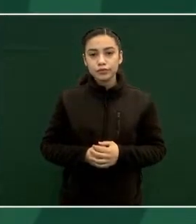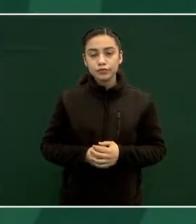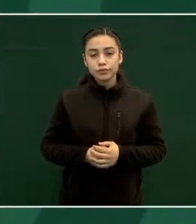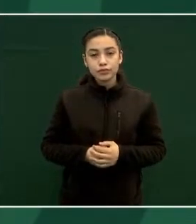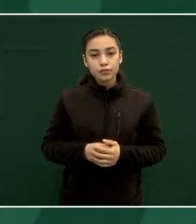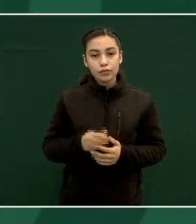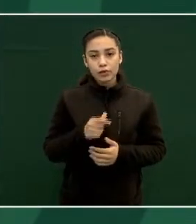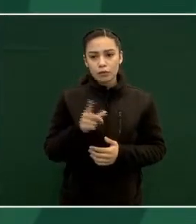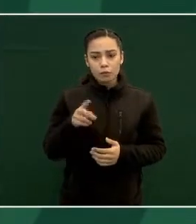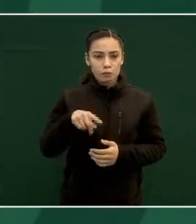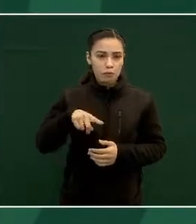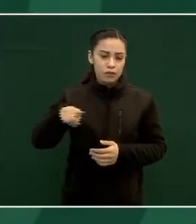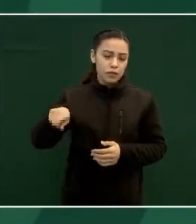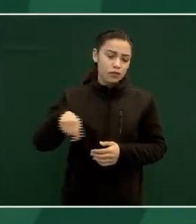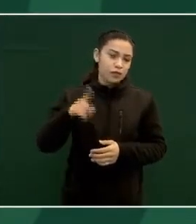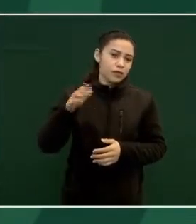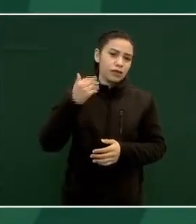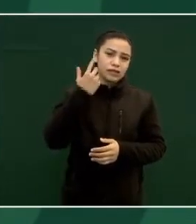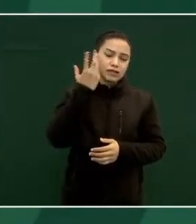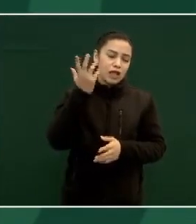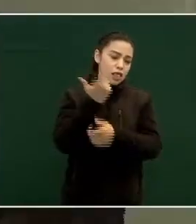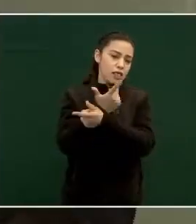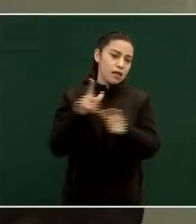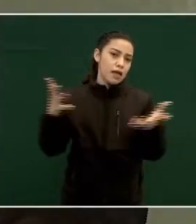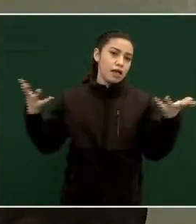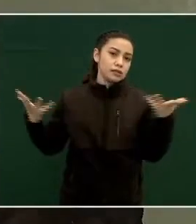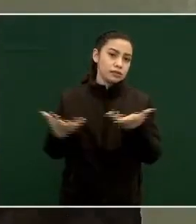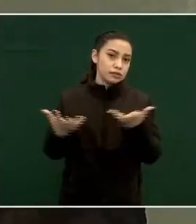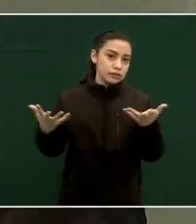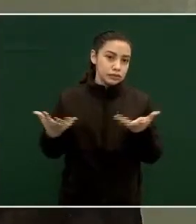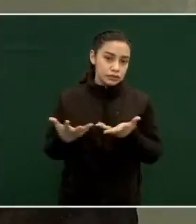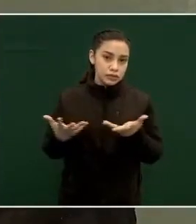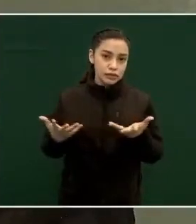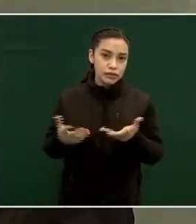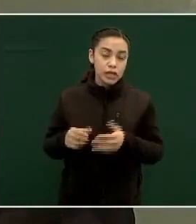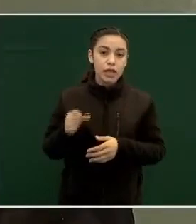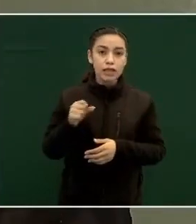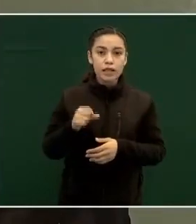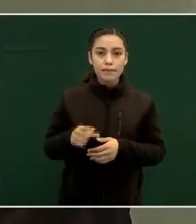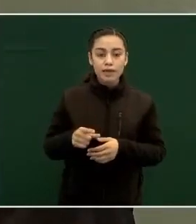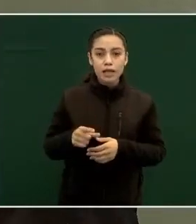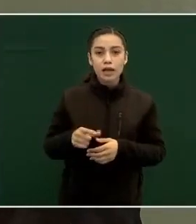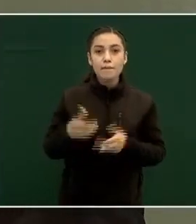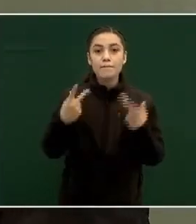y hacían lo que querían. Y los sueldos de los trabajadores,